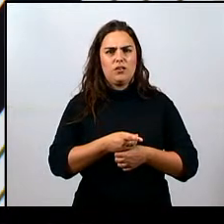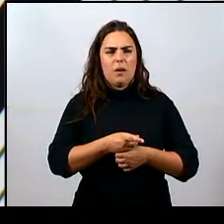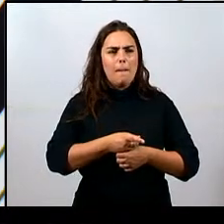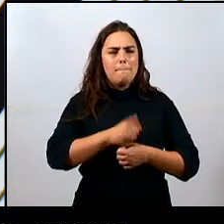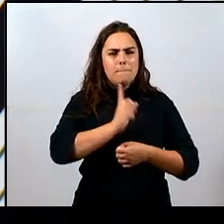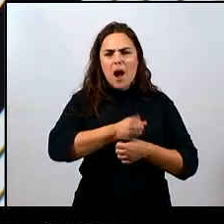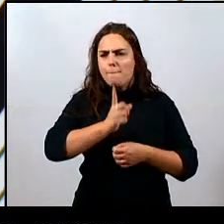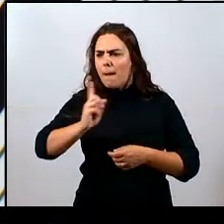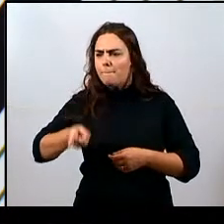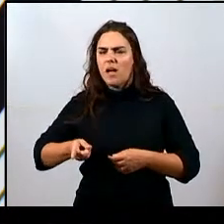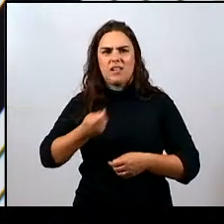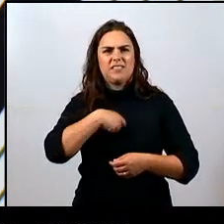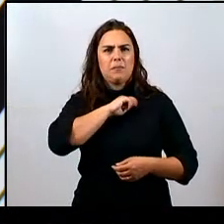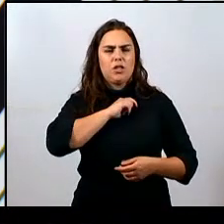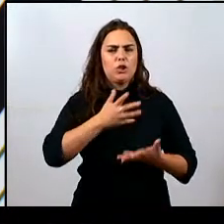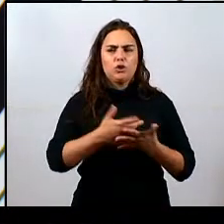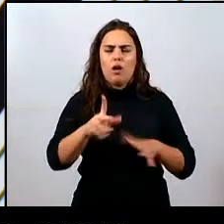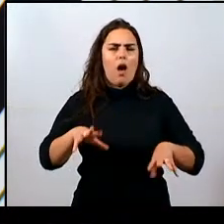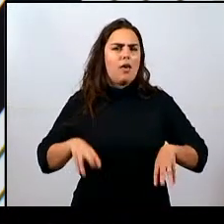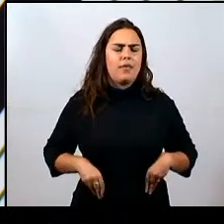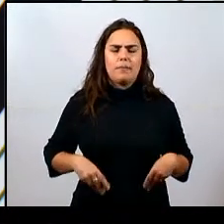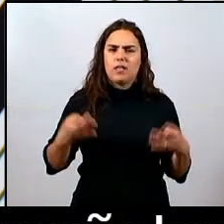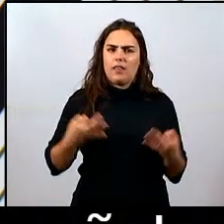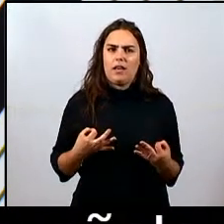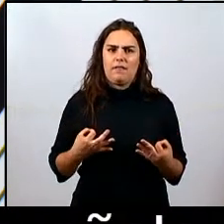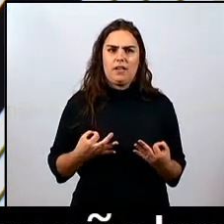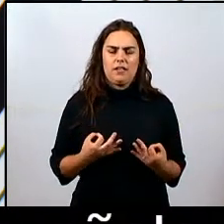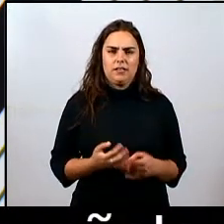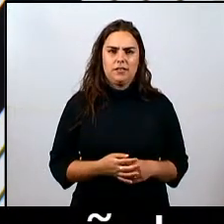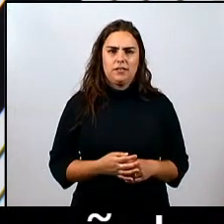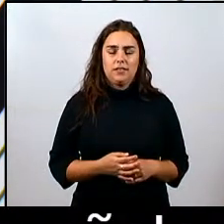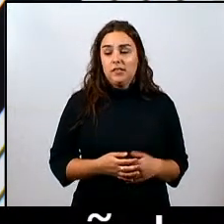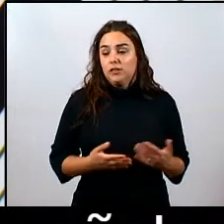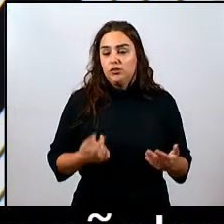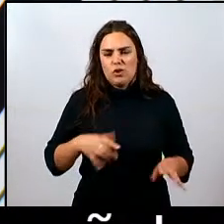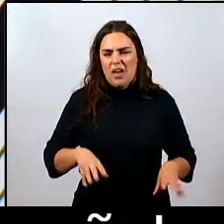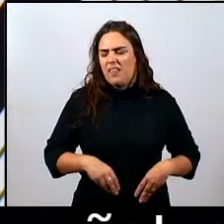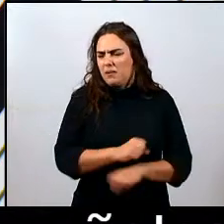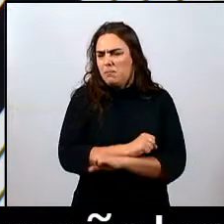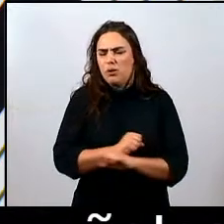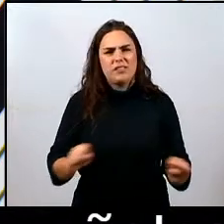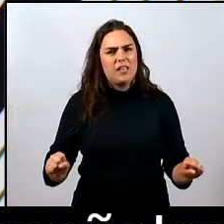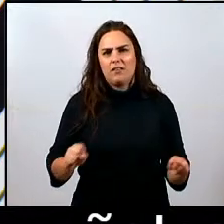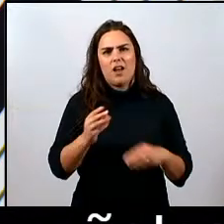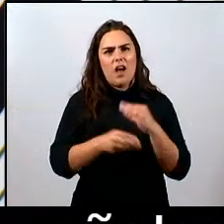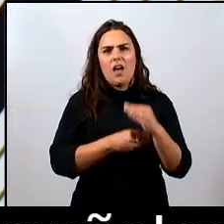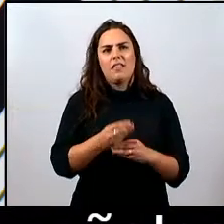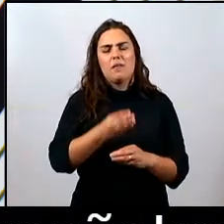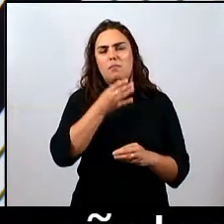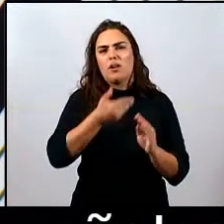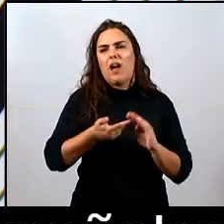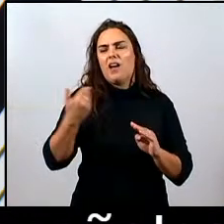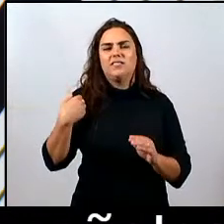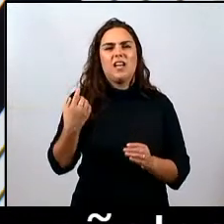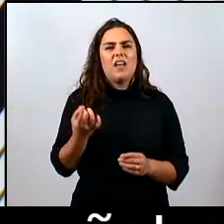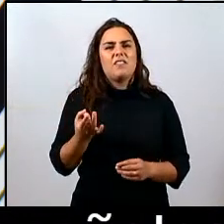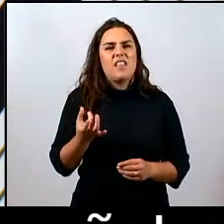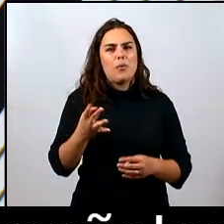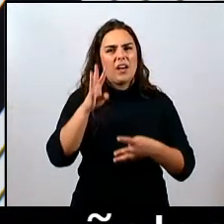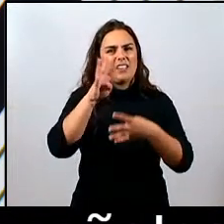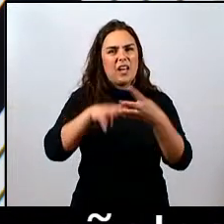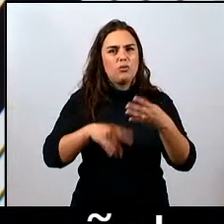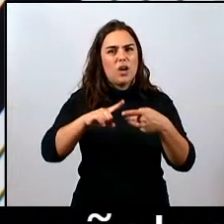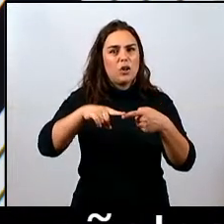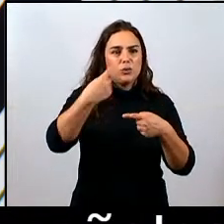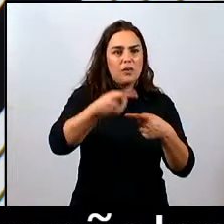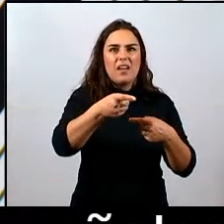de los españoles tener que asumir ese trágala inasumible, inaceptable, en lugar de que quienes han provocado la deuda en Cataluña empiecen